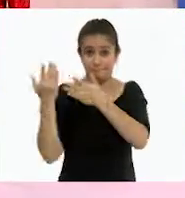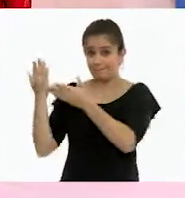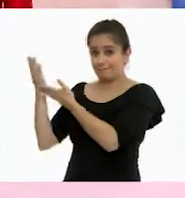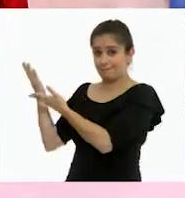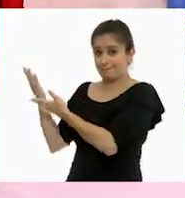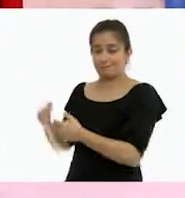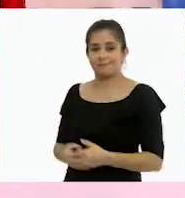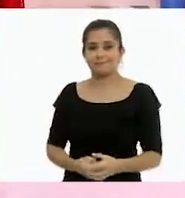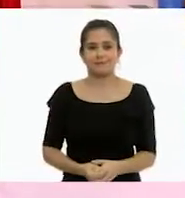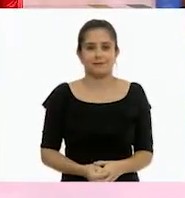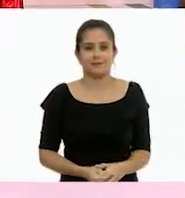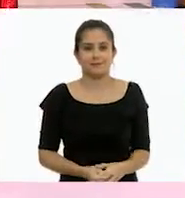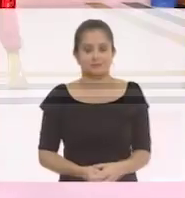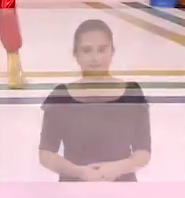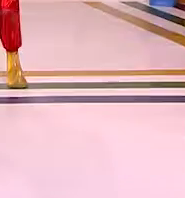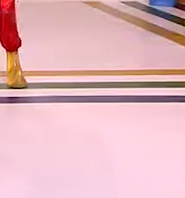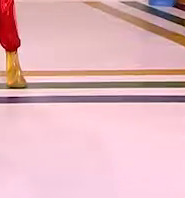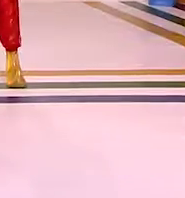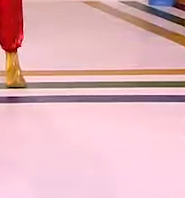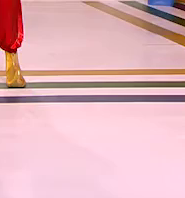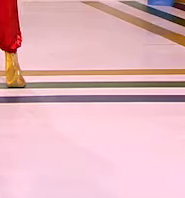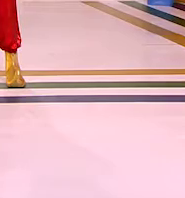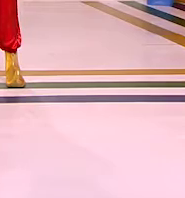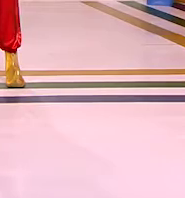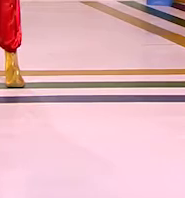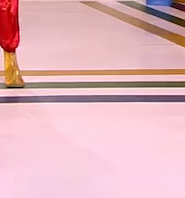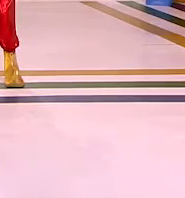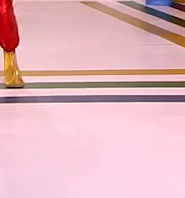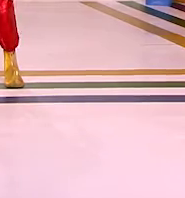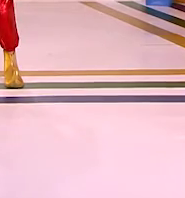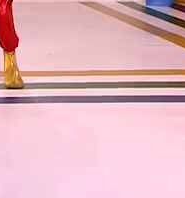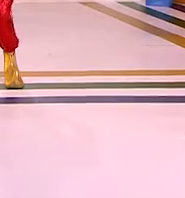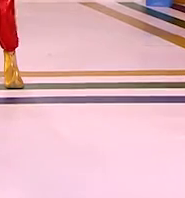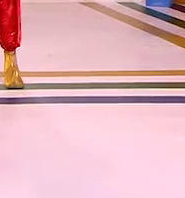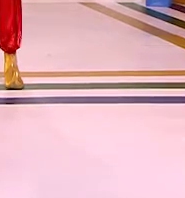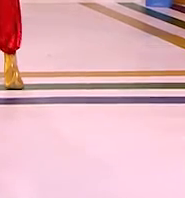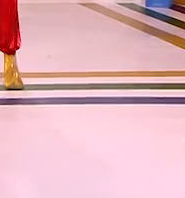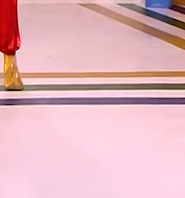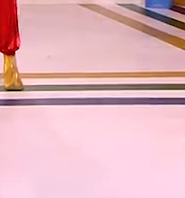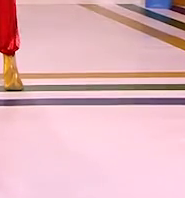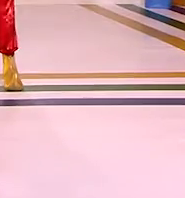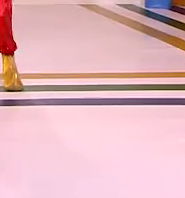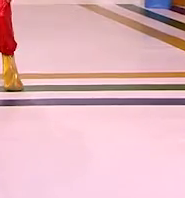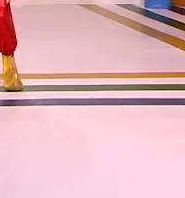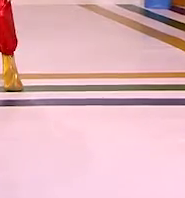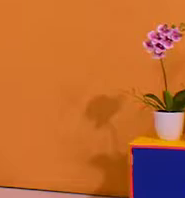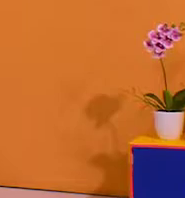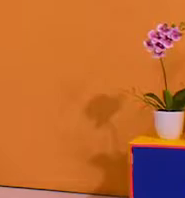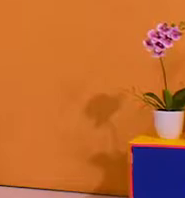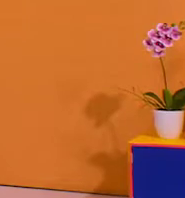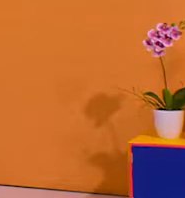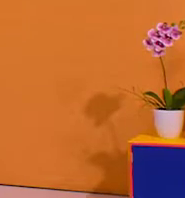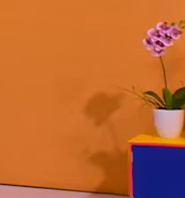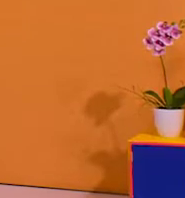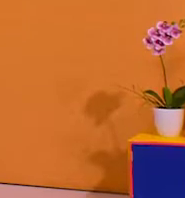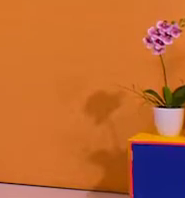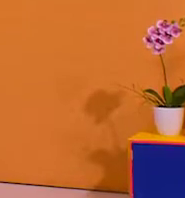uno, dos. Uno, dos, uno, dos. Uno, dos, uno, dos.